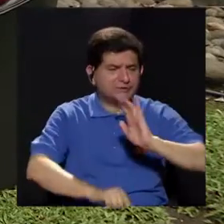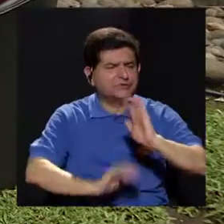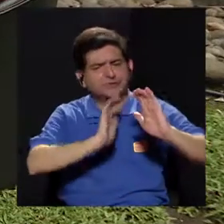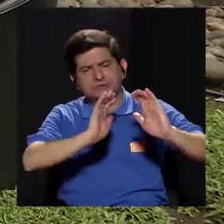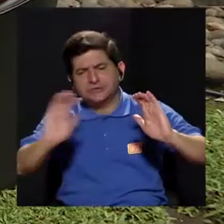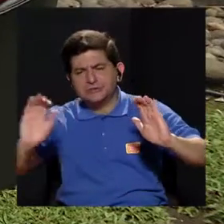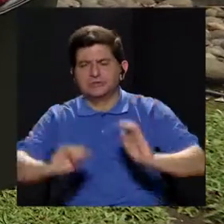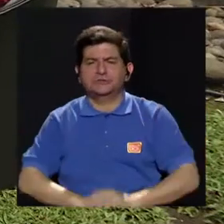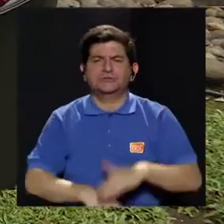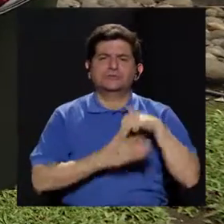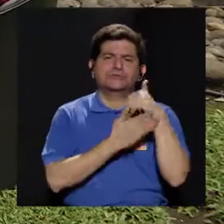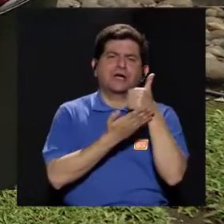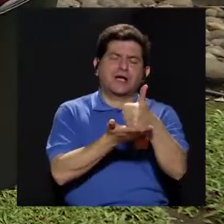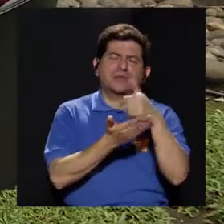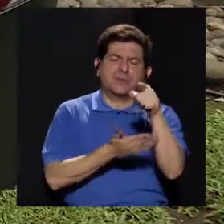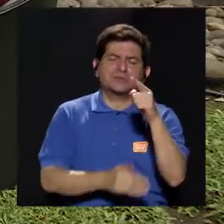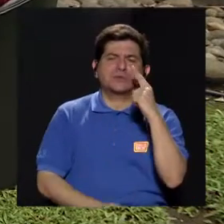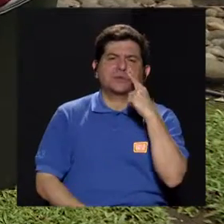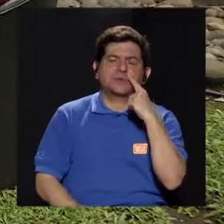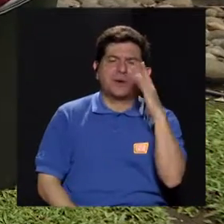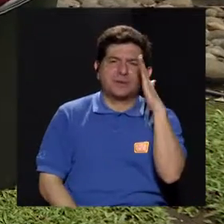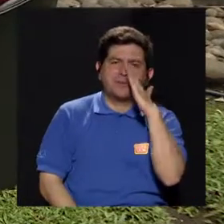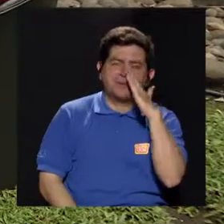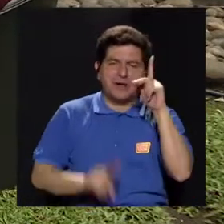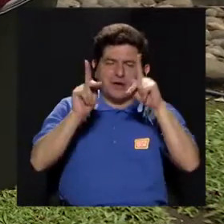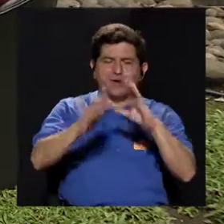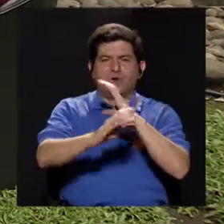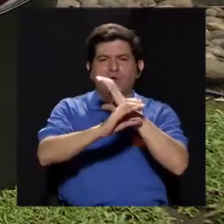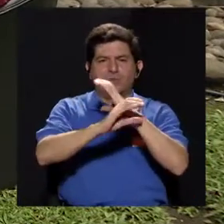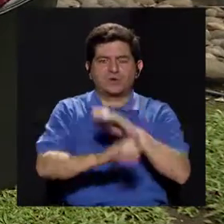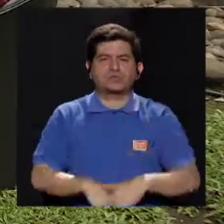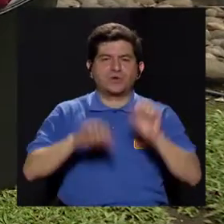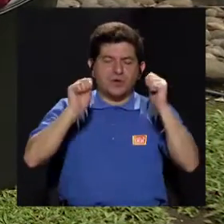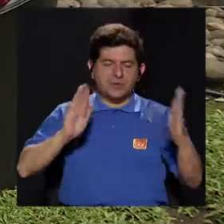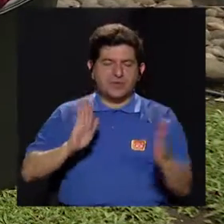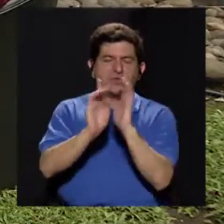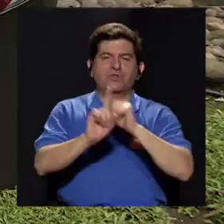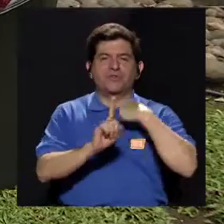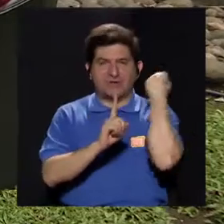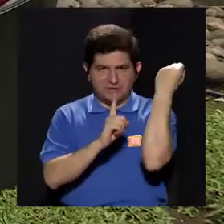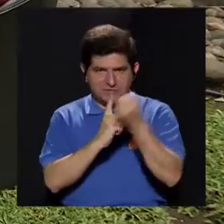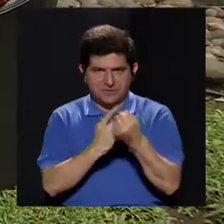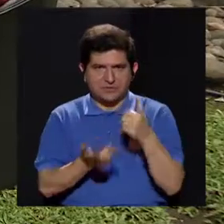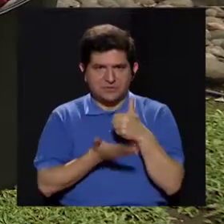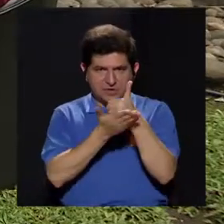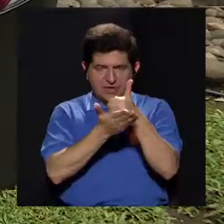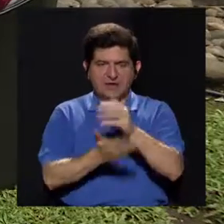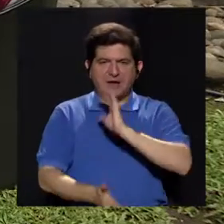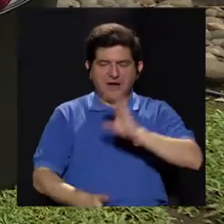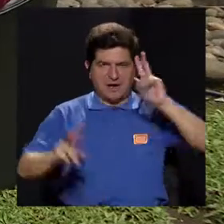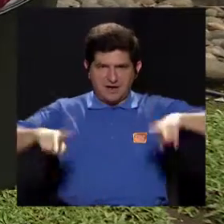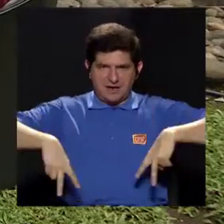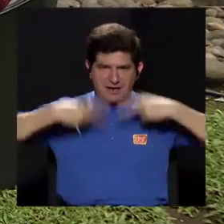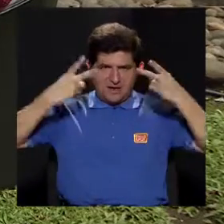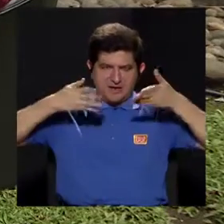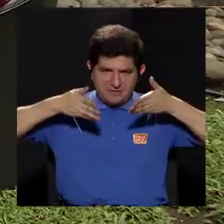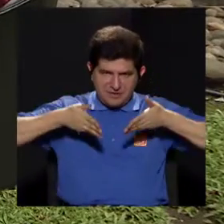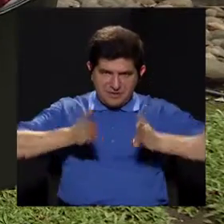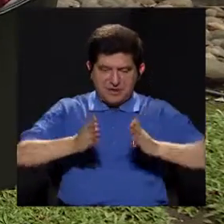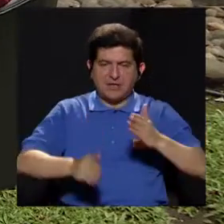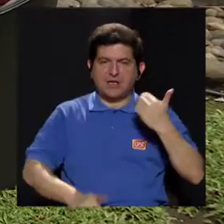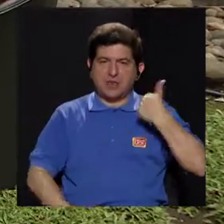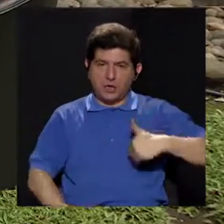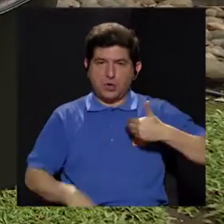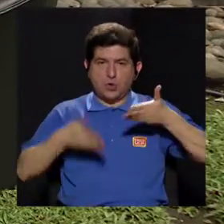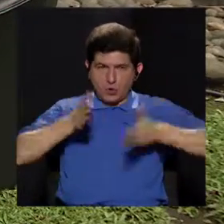nuestra niñez y cómo ayudarle a usted, papá, mamá, cuidador o cuidadora, para poder enfrentar estas situaciones y ayudar en la calidad de vida de su hijo o